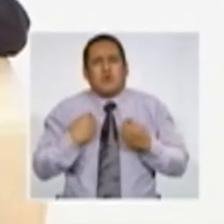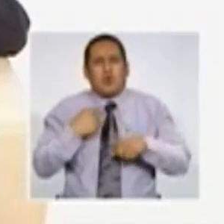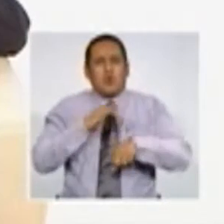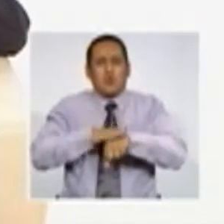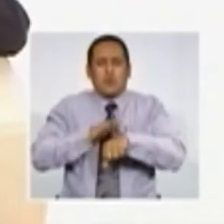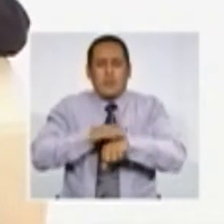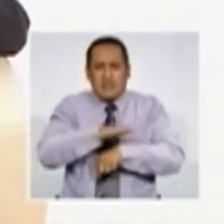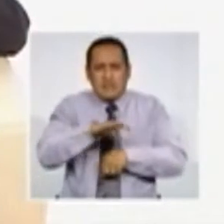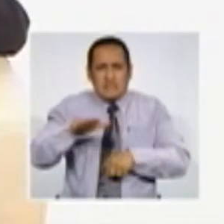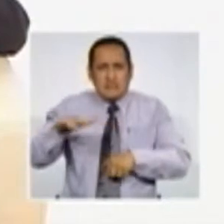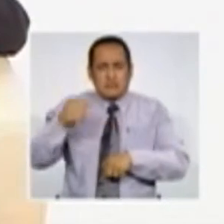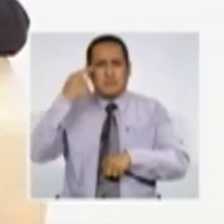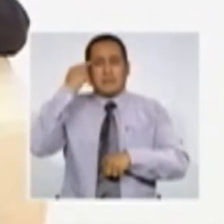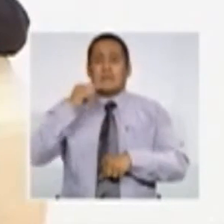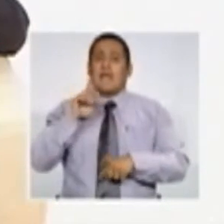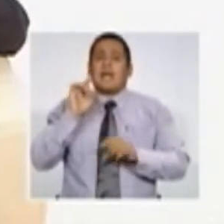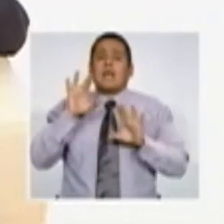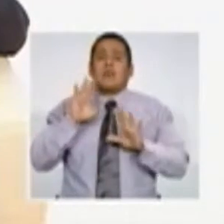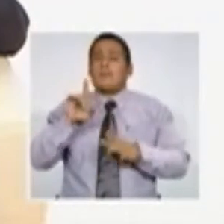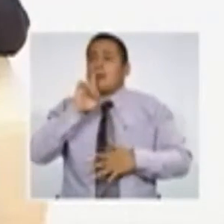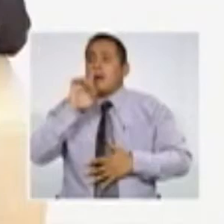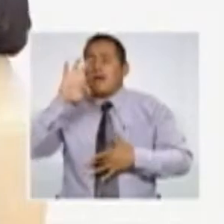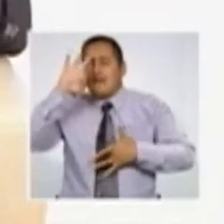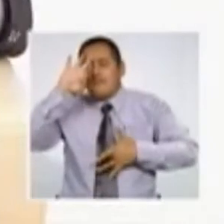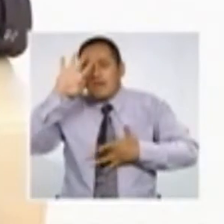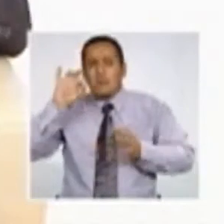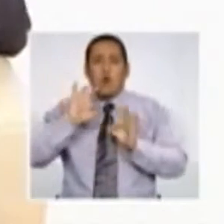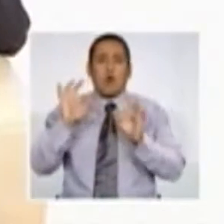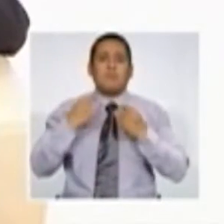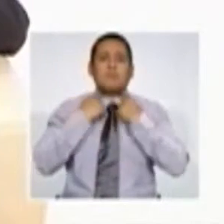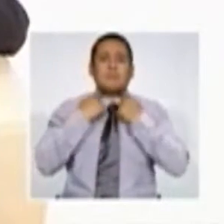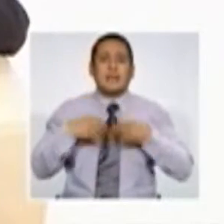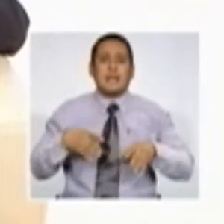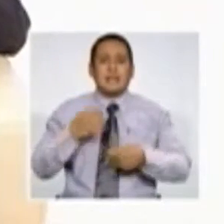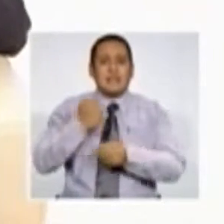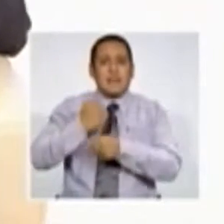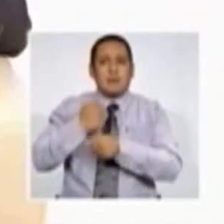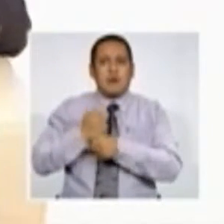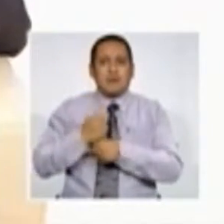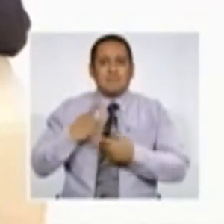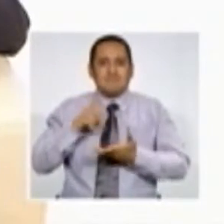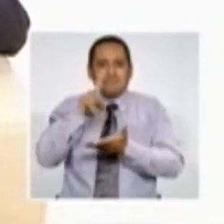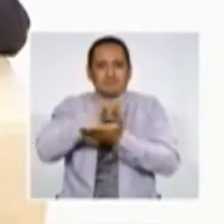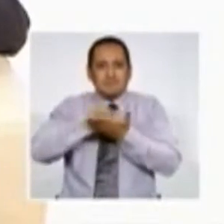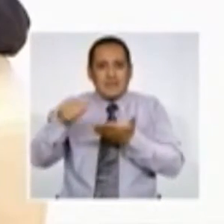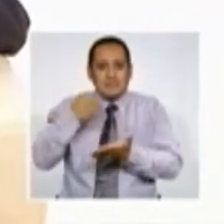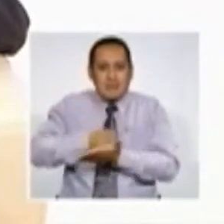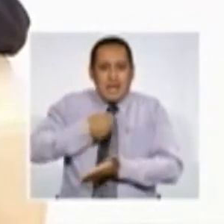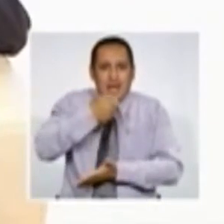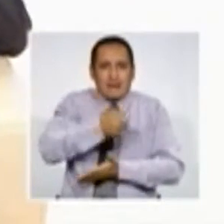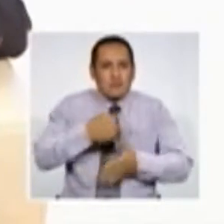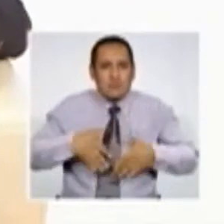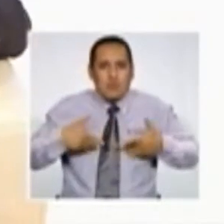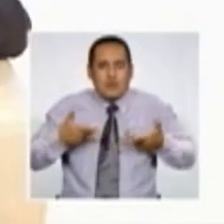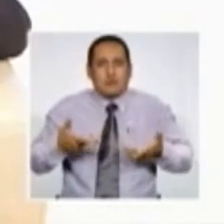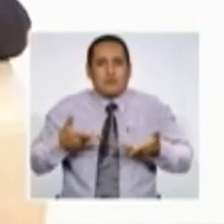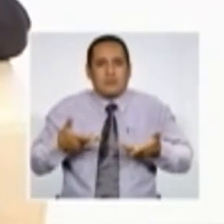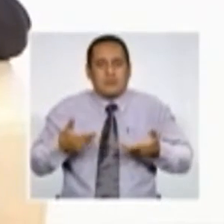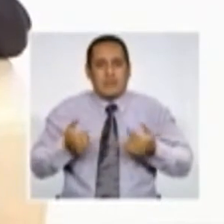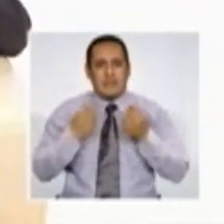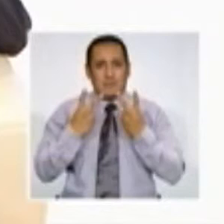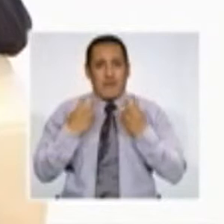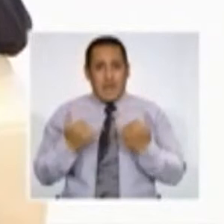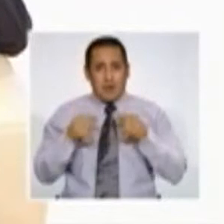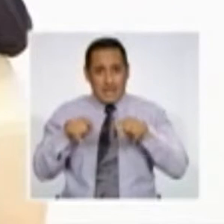alumnos, porque qué culpa tenían ellos que de pronto su papá enfermó o perdió el trabajo y no pudo ese mes cubrir las pensiones.